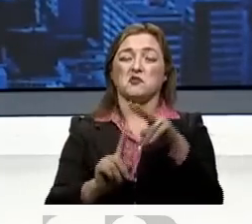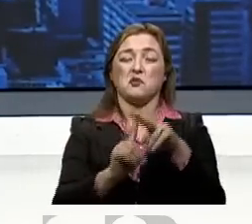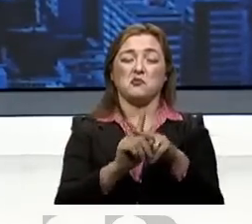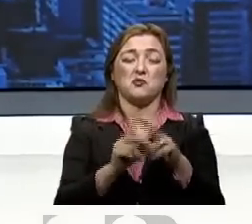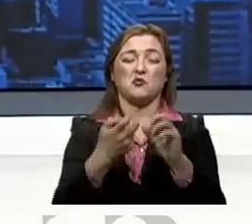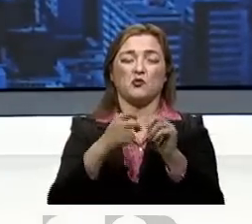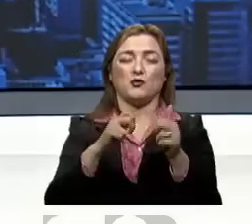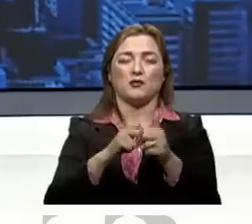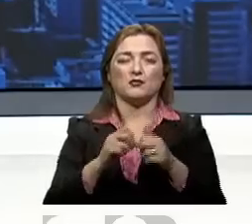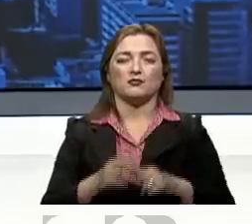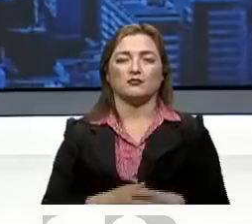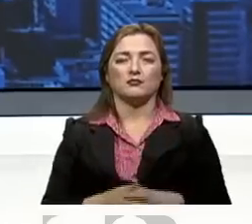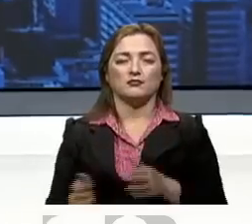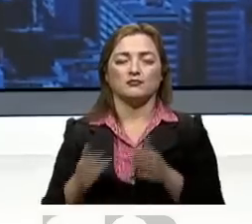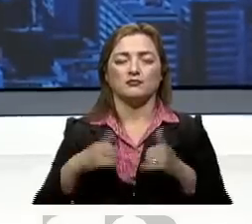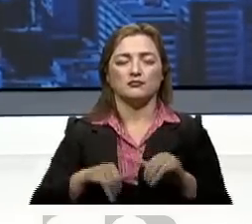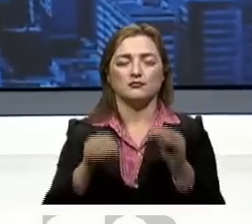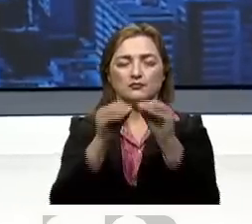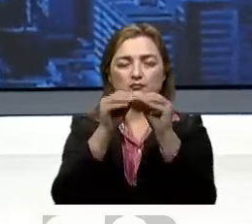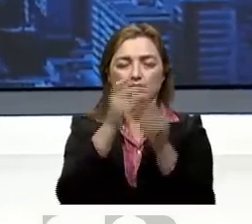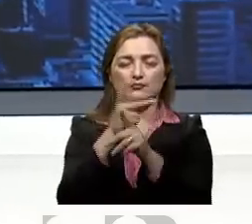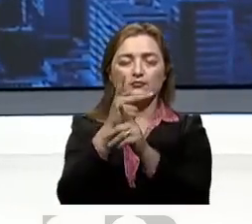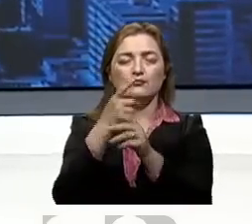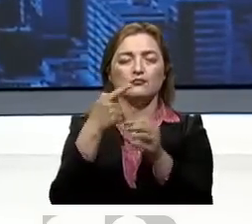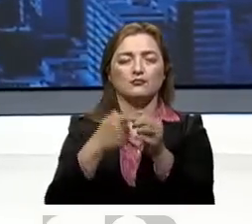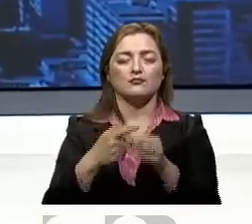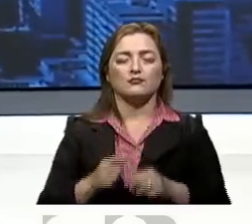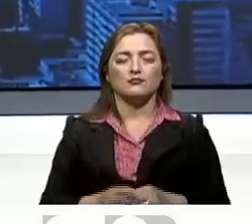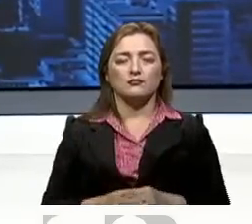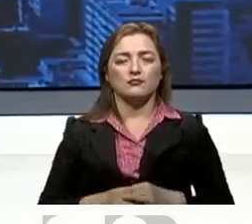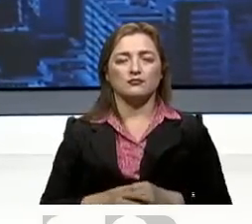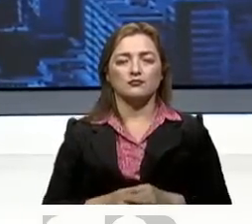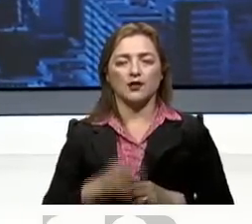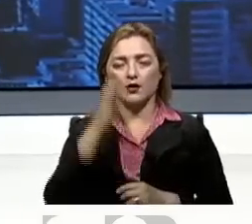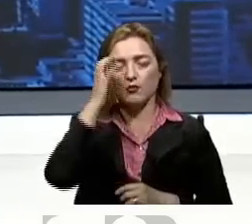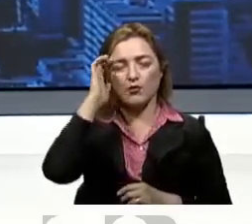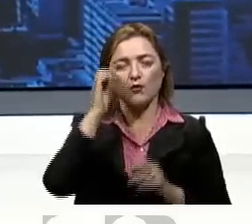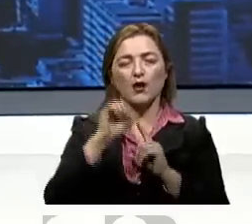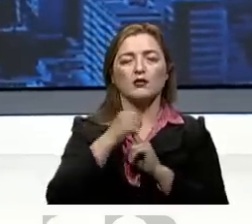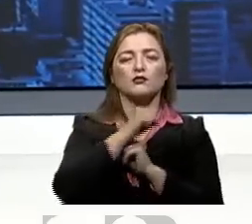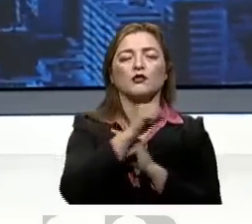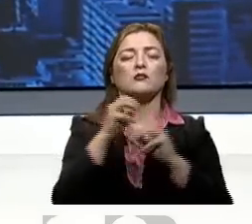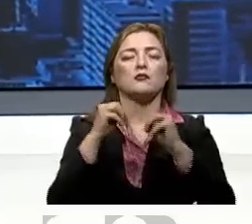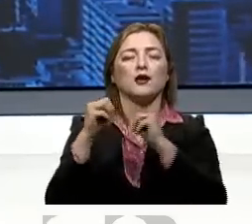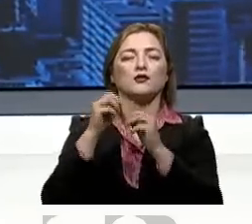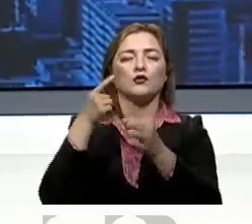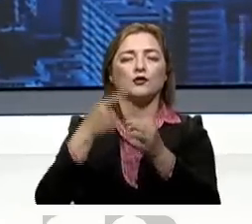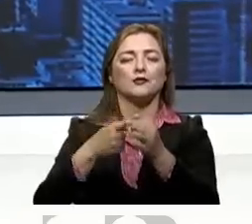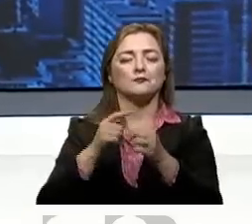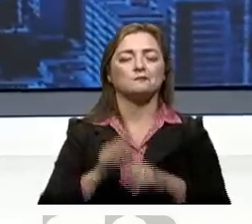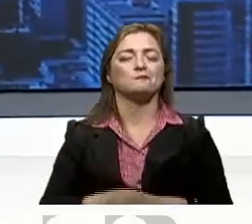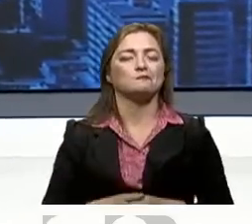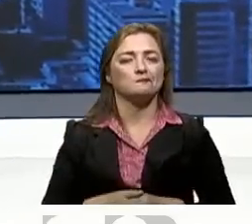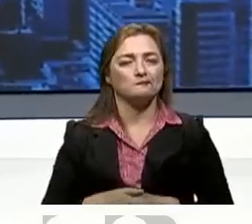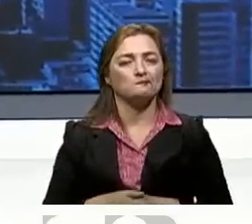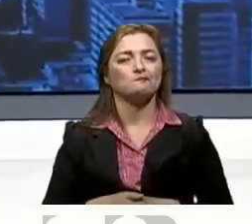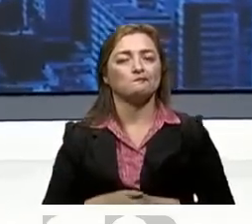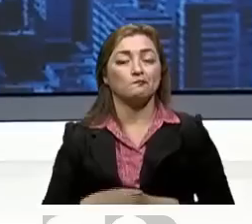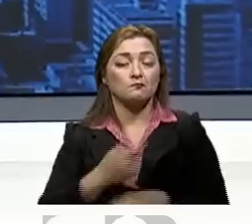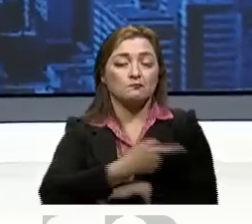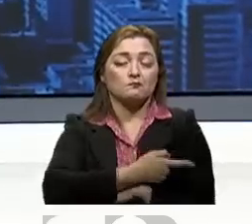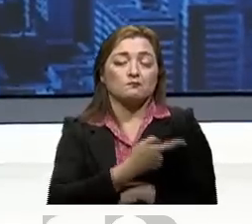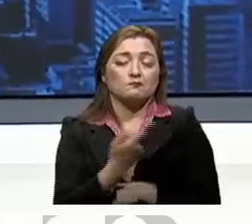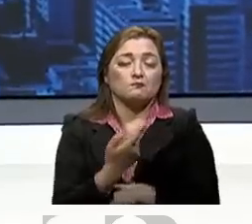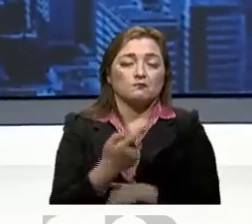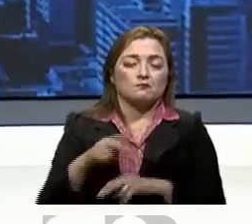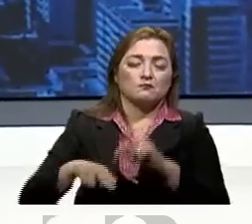pasado. Vamos a continuar con más. Concejales de Quito están preocupados por la situación del metro de la capital. Admiten que por unos días